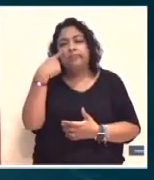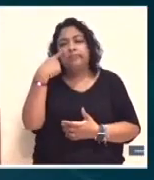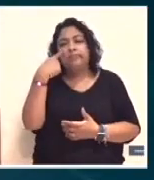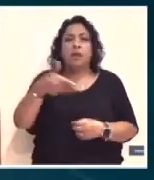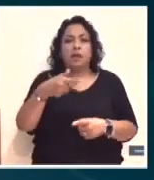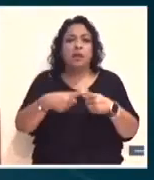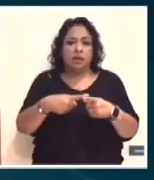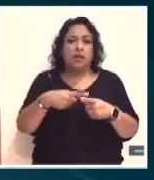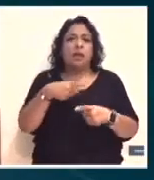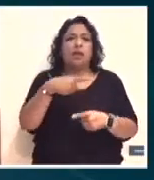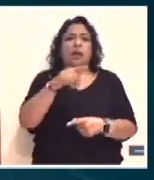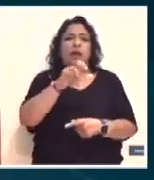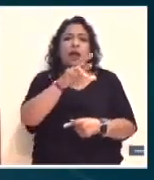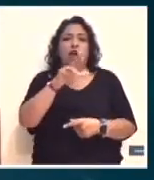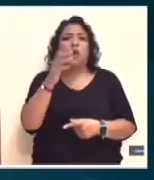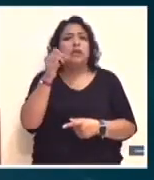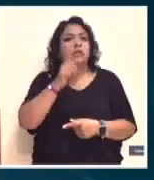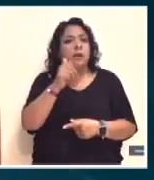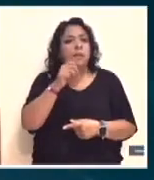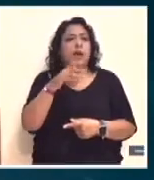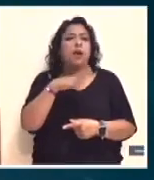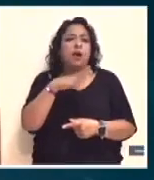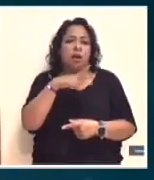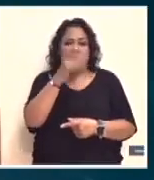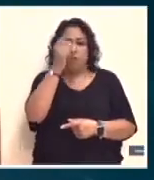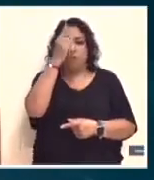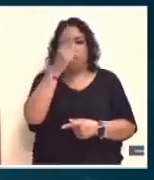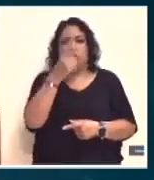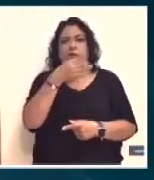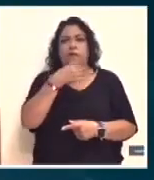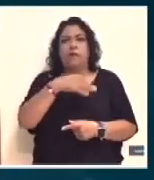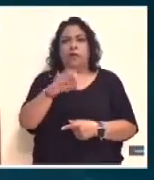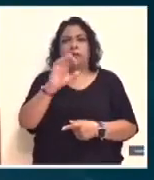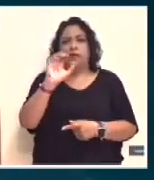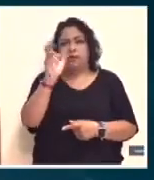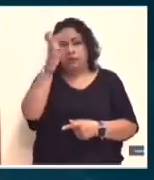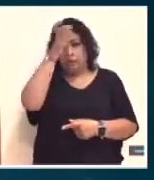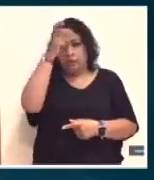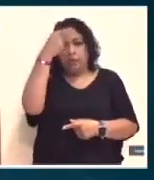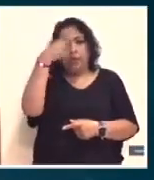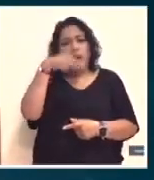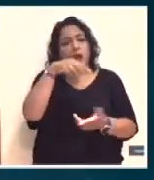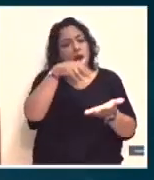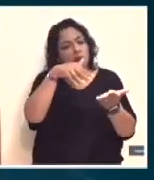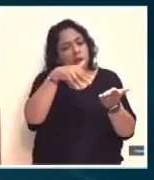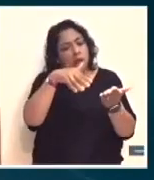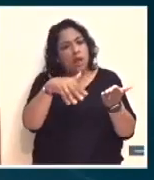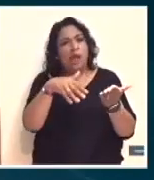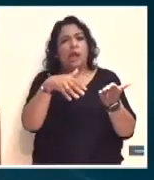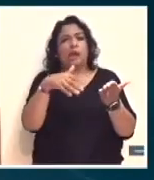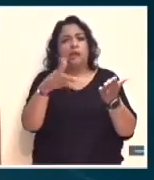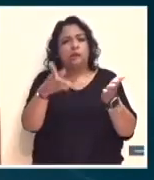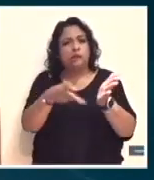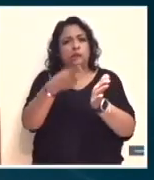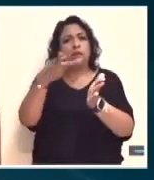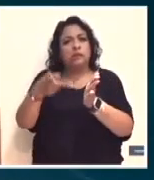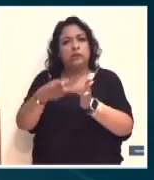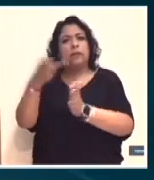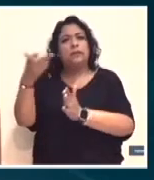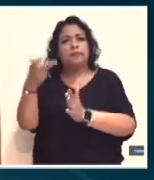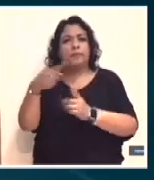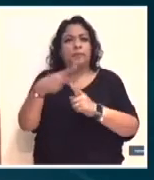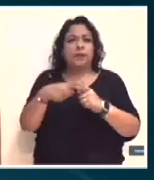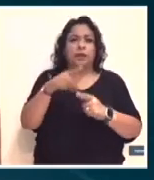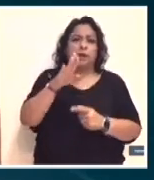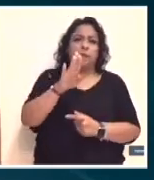el tiempo que tuvo el autor de la fiesta del chivo' para poder leer de manera sistemática la obra de benito pérez galdós durante